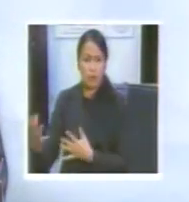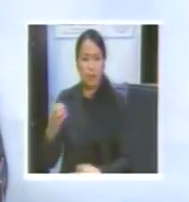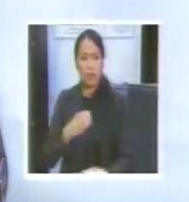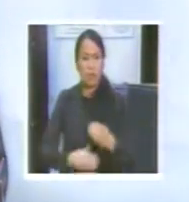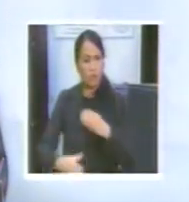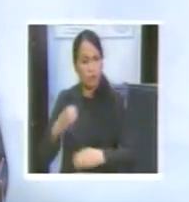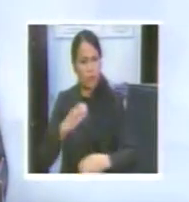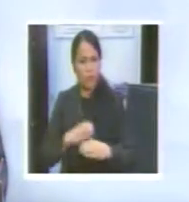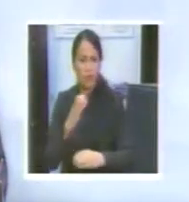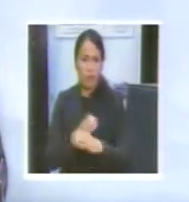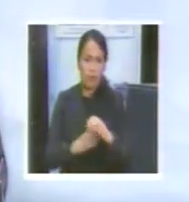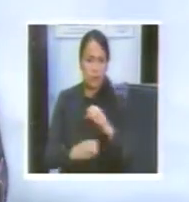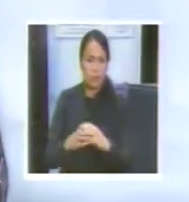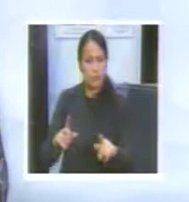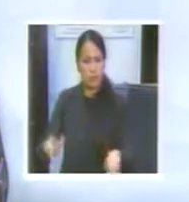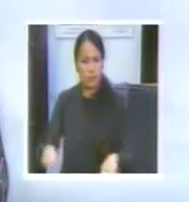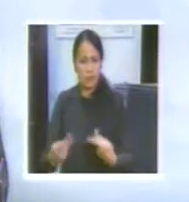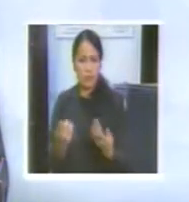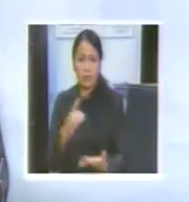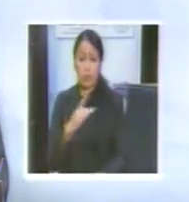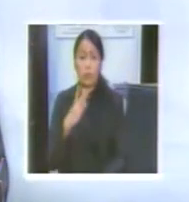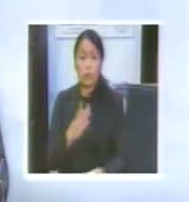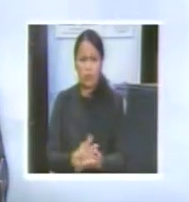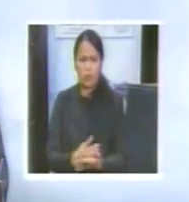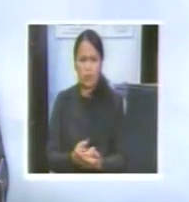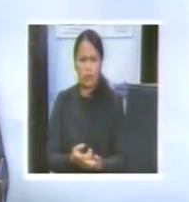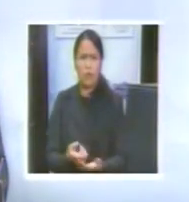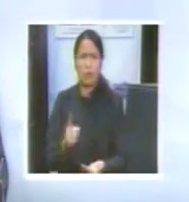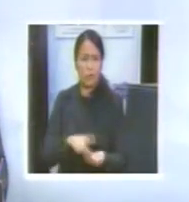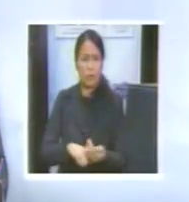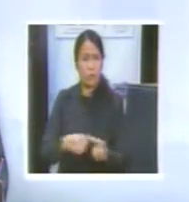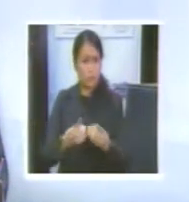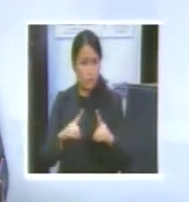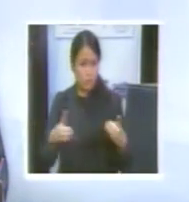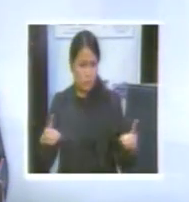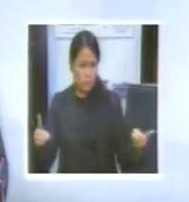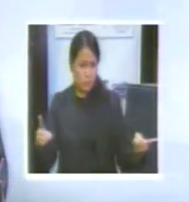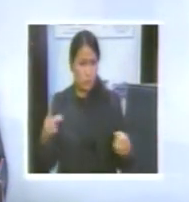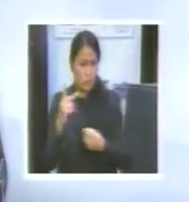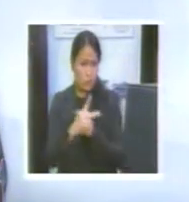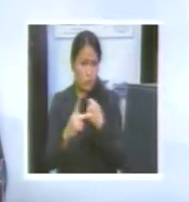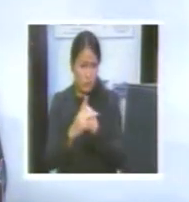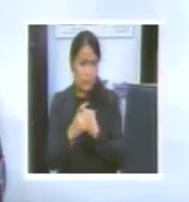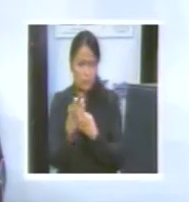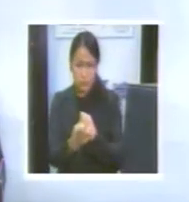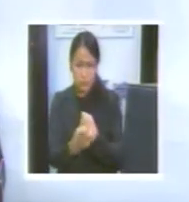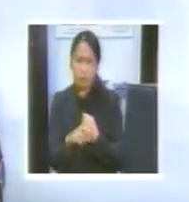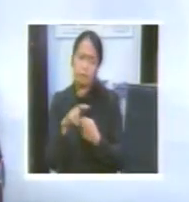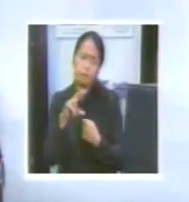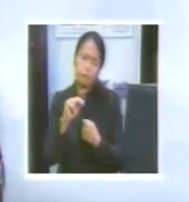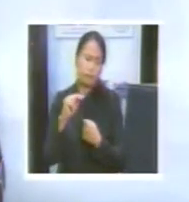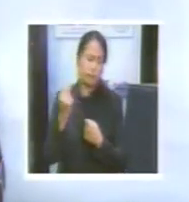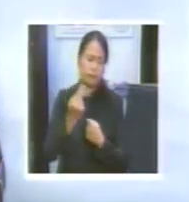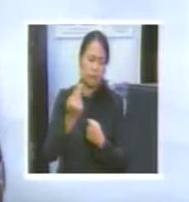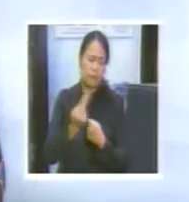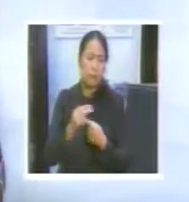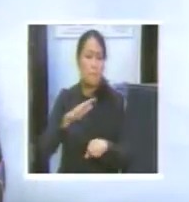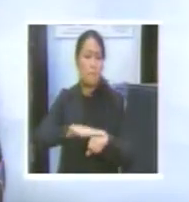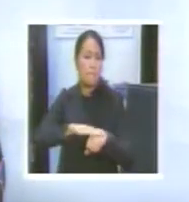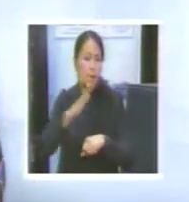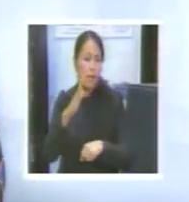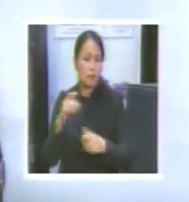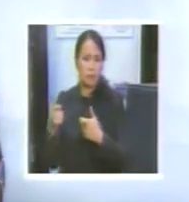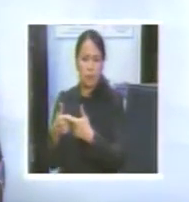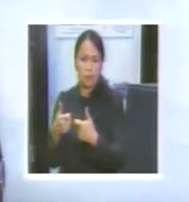comercial no equivale por sí solo al desarrollo económico y social de un país, sino que este requiere de muchos otros aspectos de